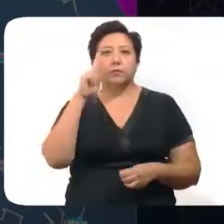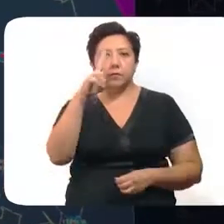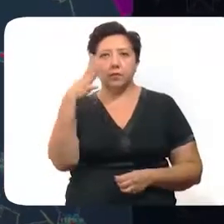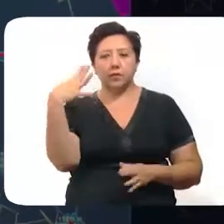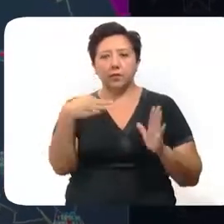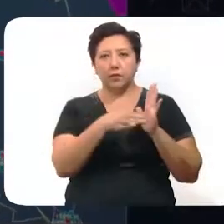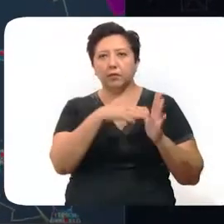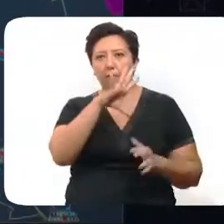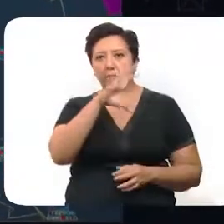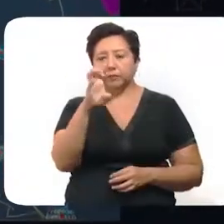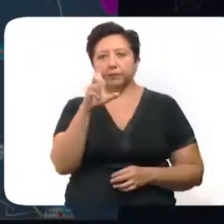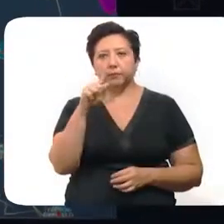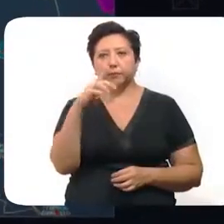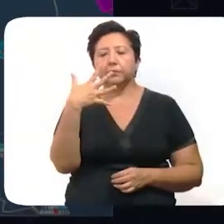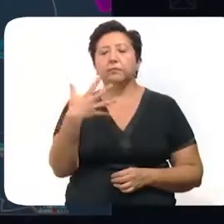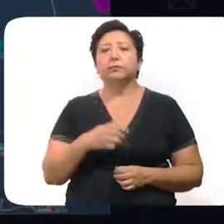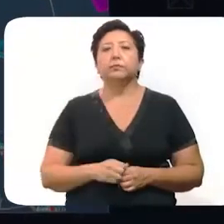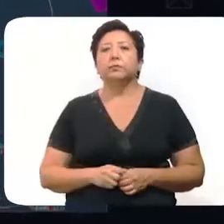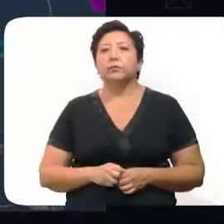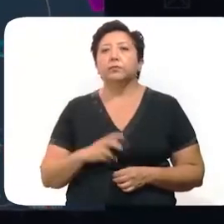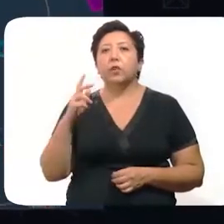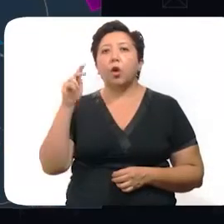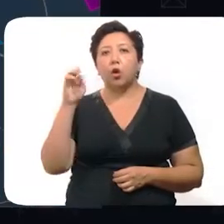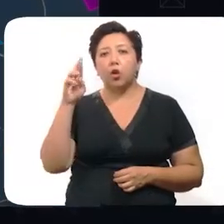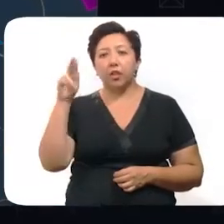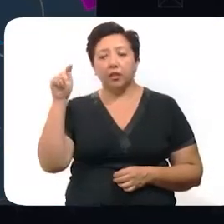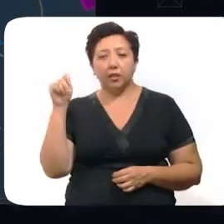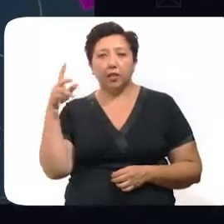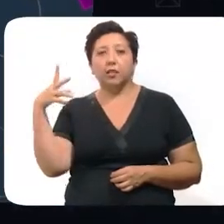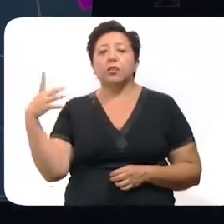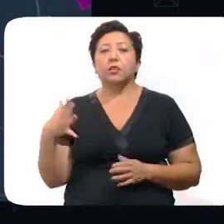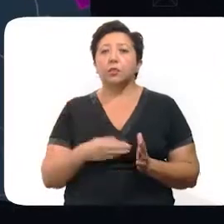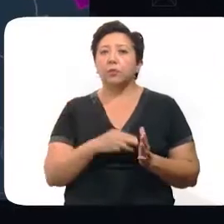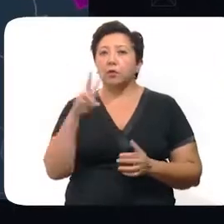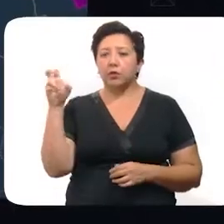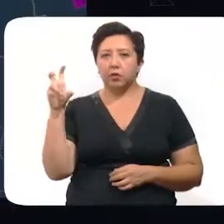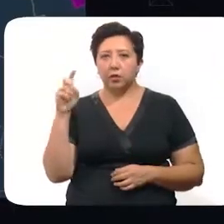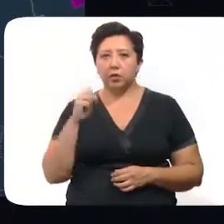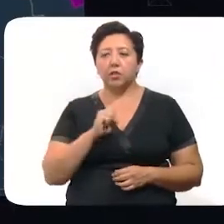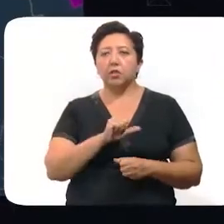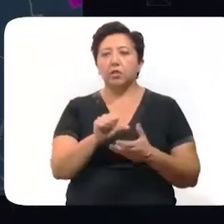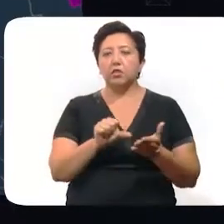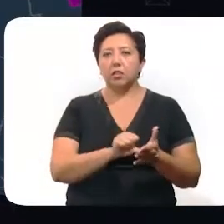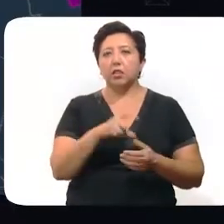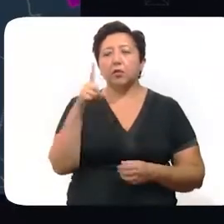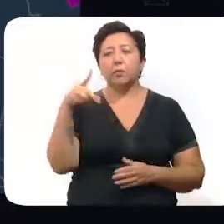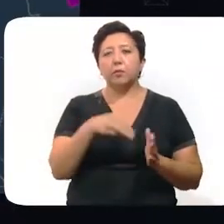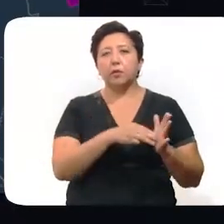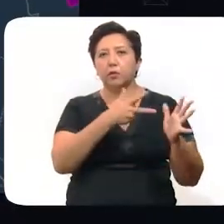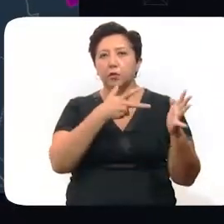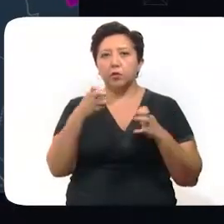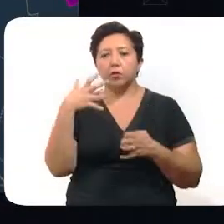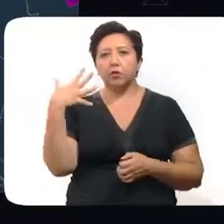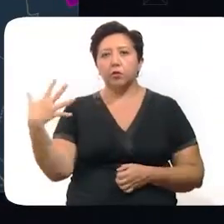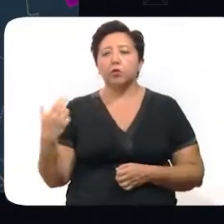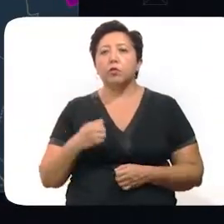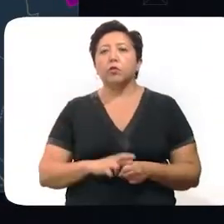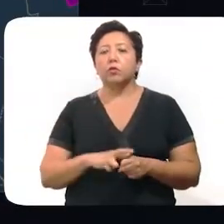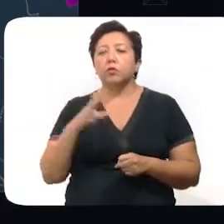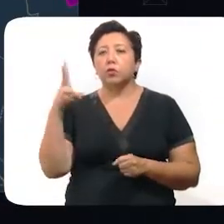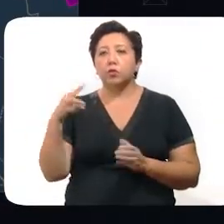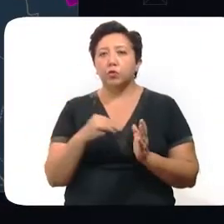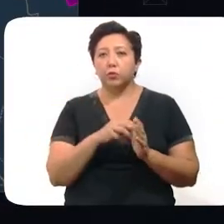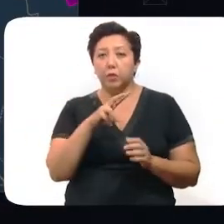norte 5.575, en la zona oriente 5.230, en la zona centro 1.805, en la zona